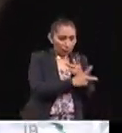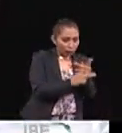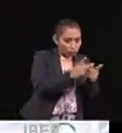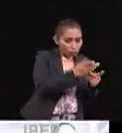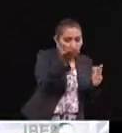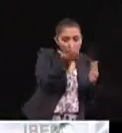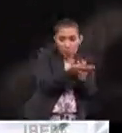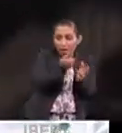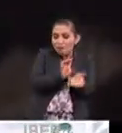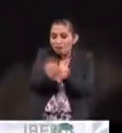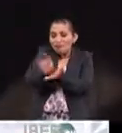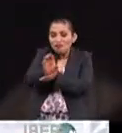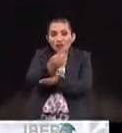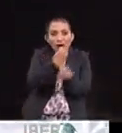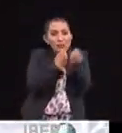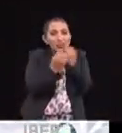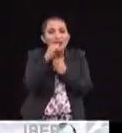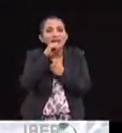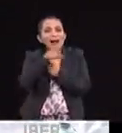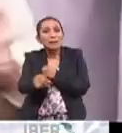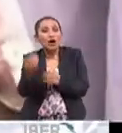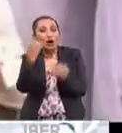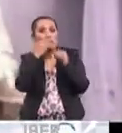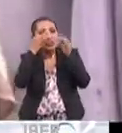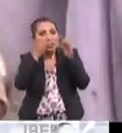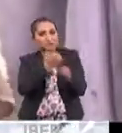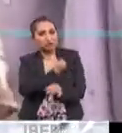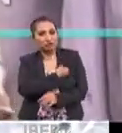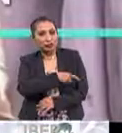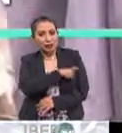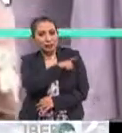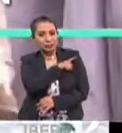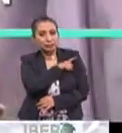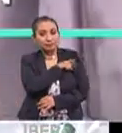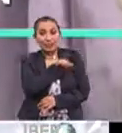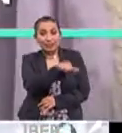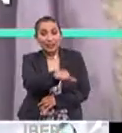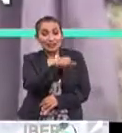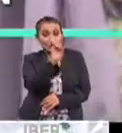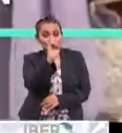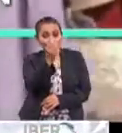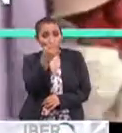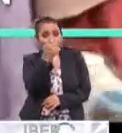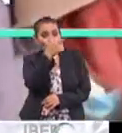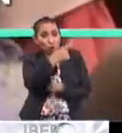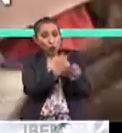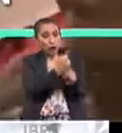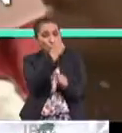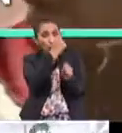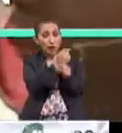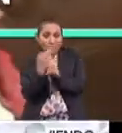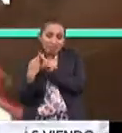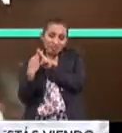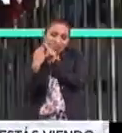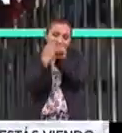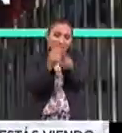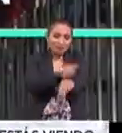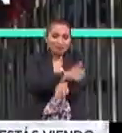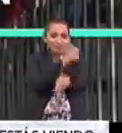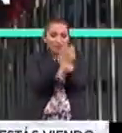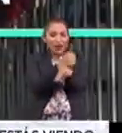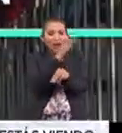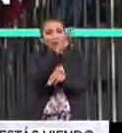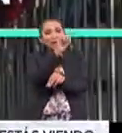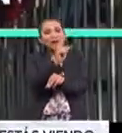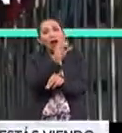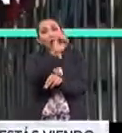y distribución de los alimentos, así como una alimentación saludable. El 16 de octubre de cada año, en el aniversario de la creación de la